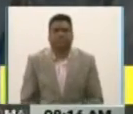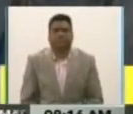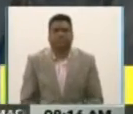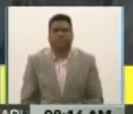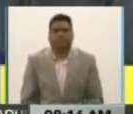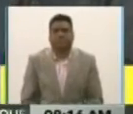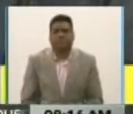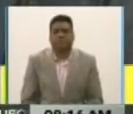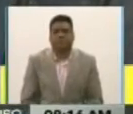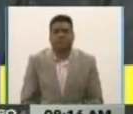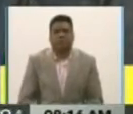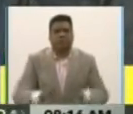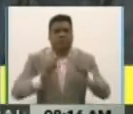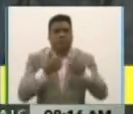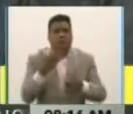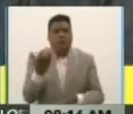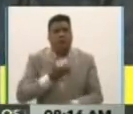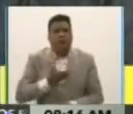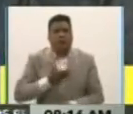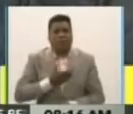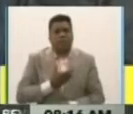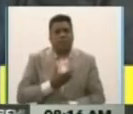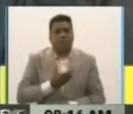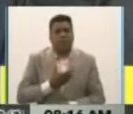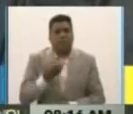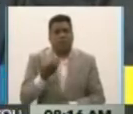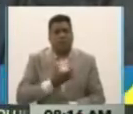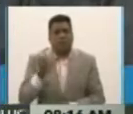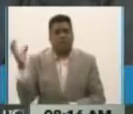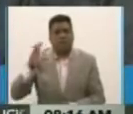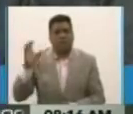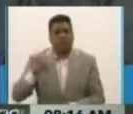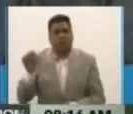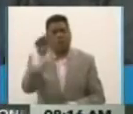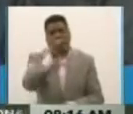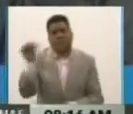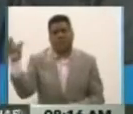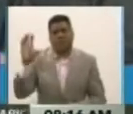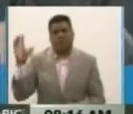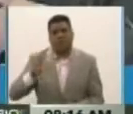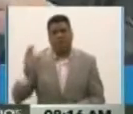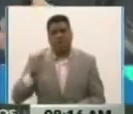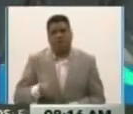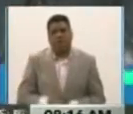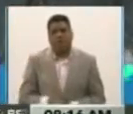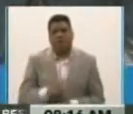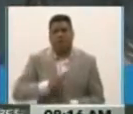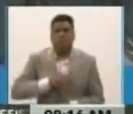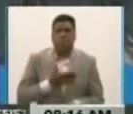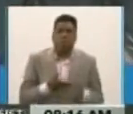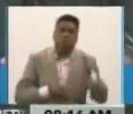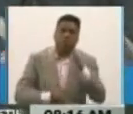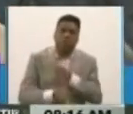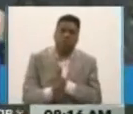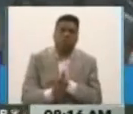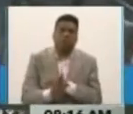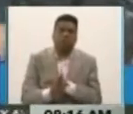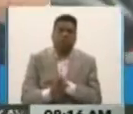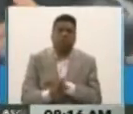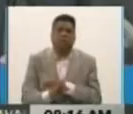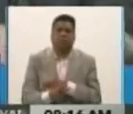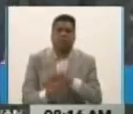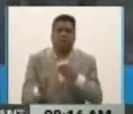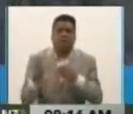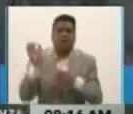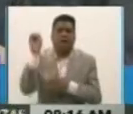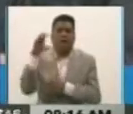marco de la celebración de la Semana de Caracas. Exacto. Que está la pueden ir a la Feria del Libro y cerrar en y el luego teatro.